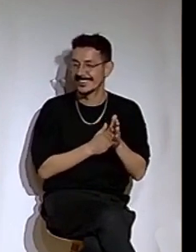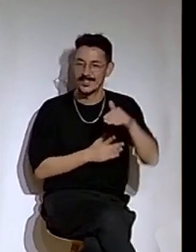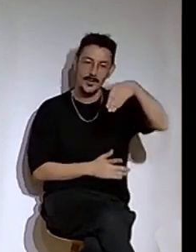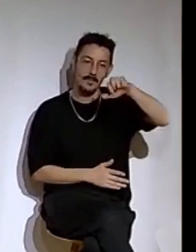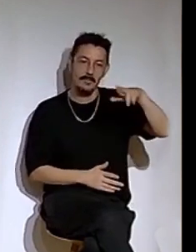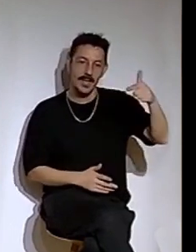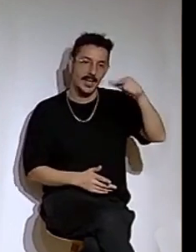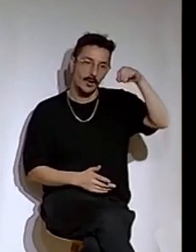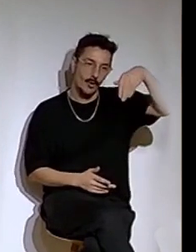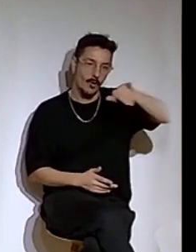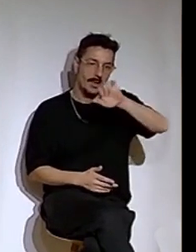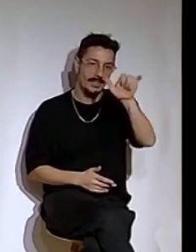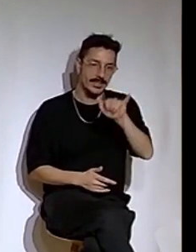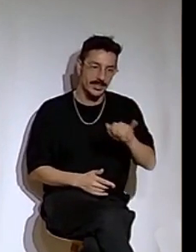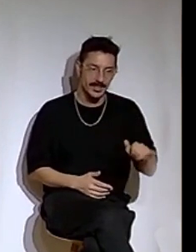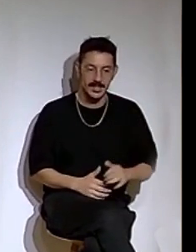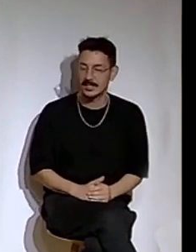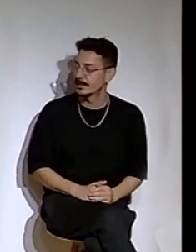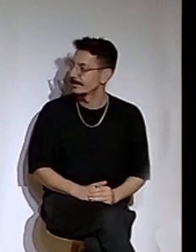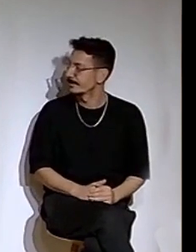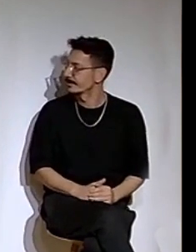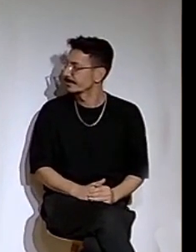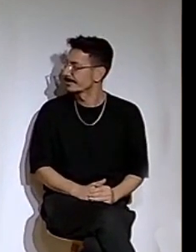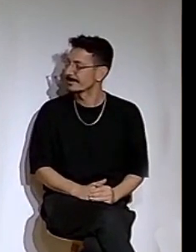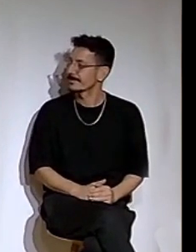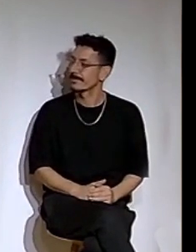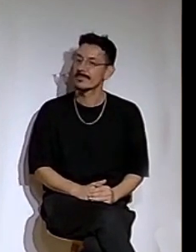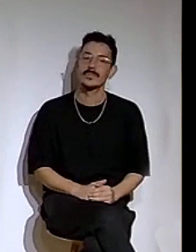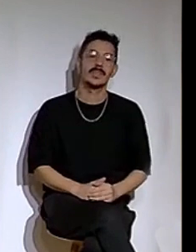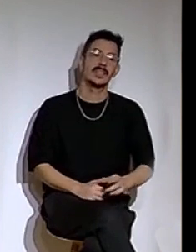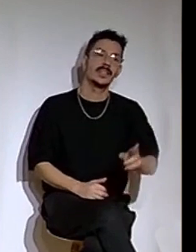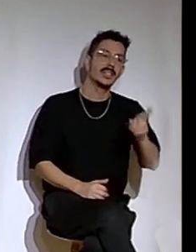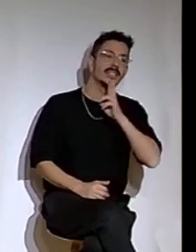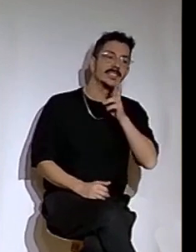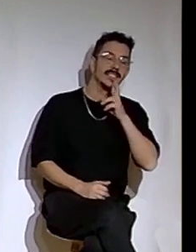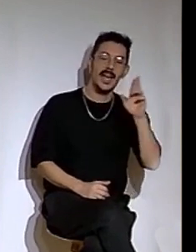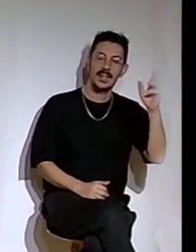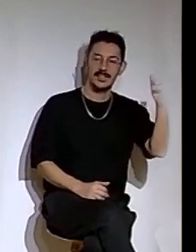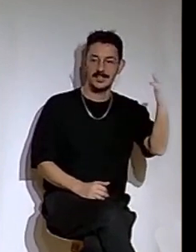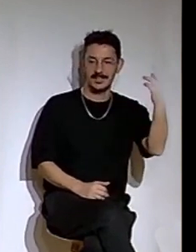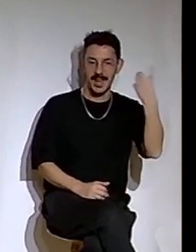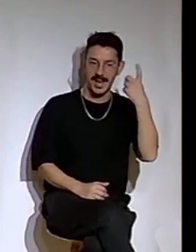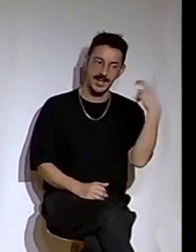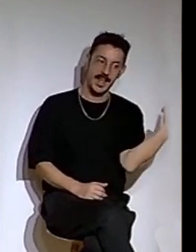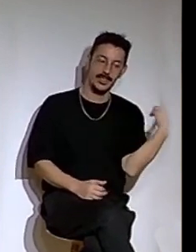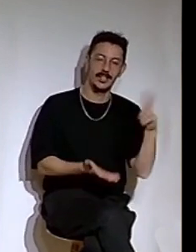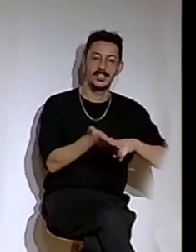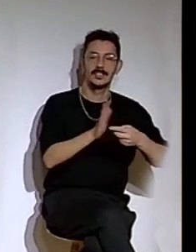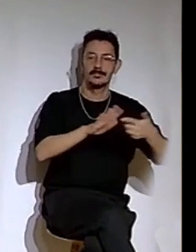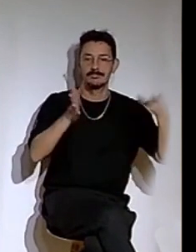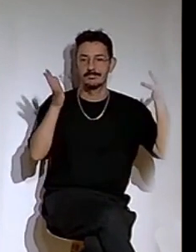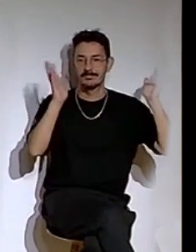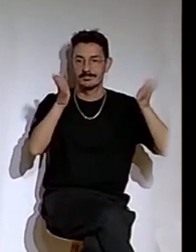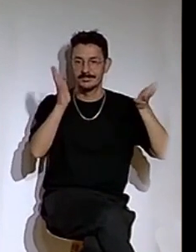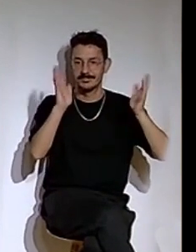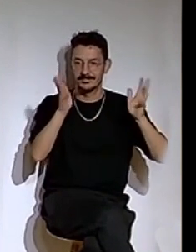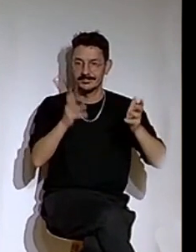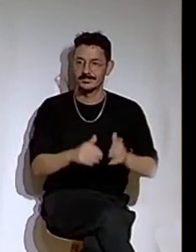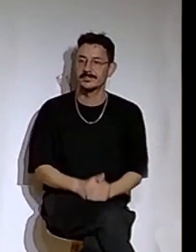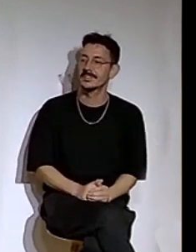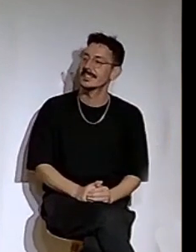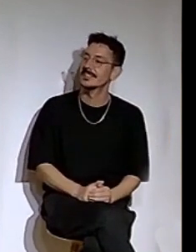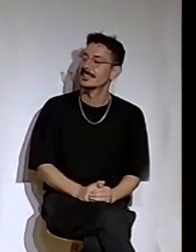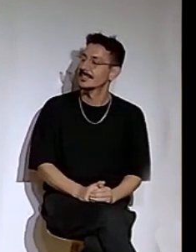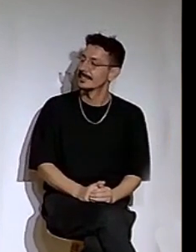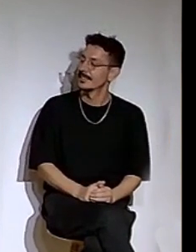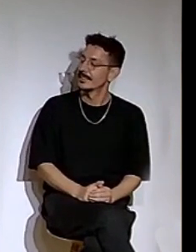esto bueno mero Gómez es autora de diferentes obras y es activista intersex